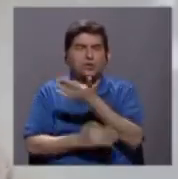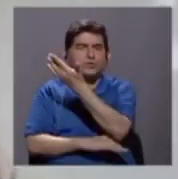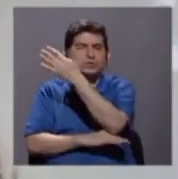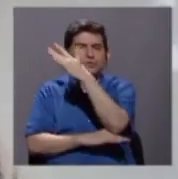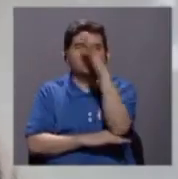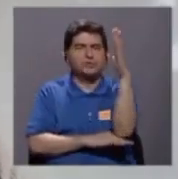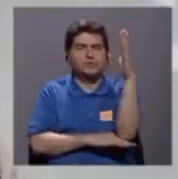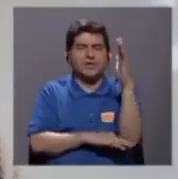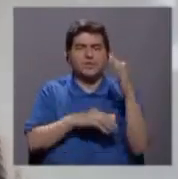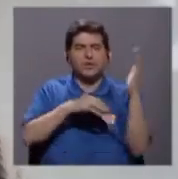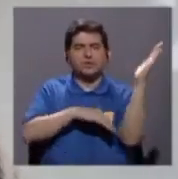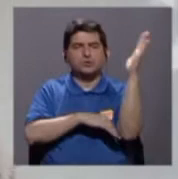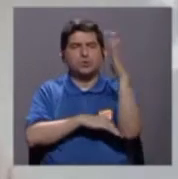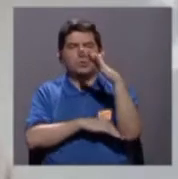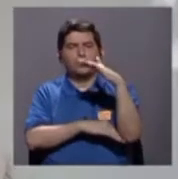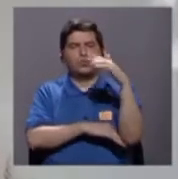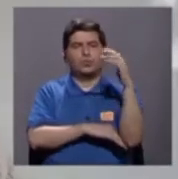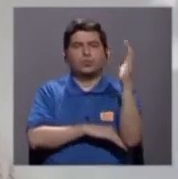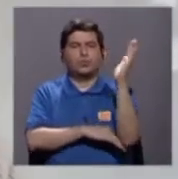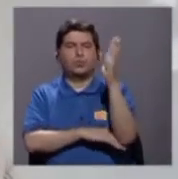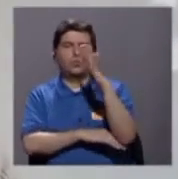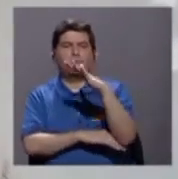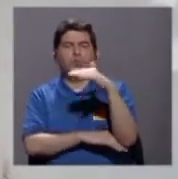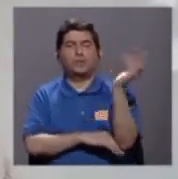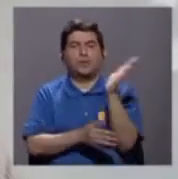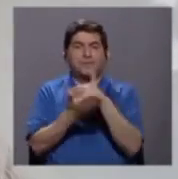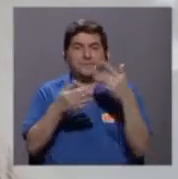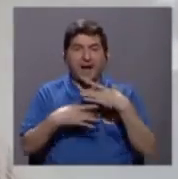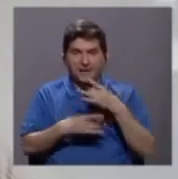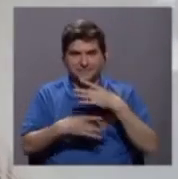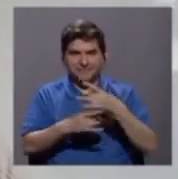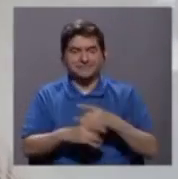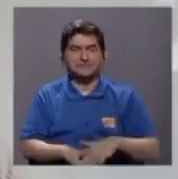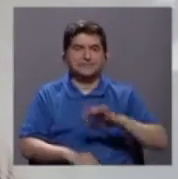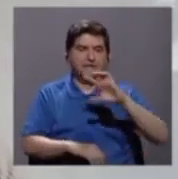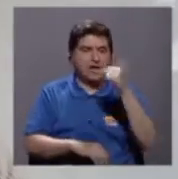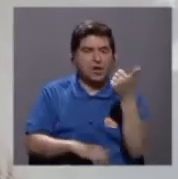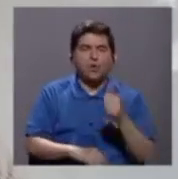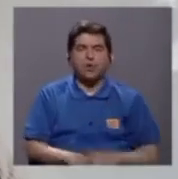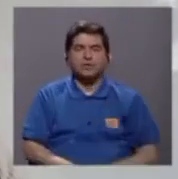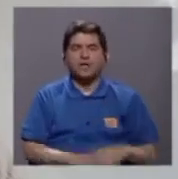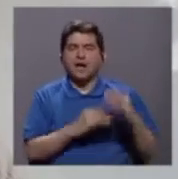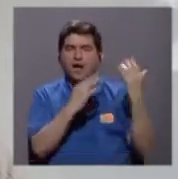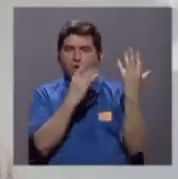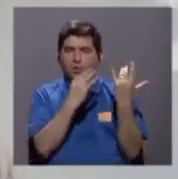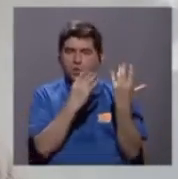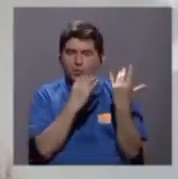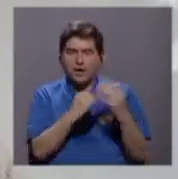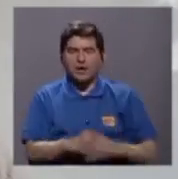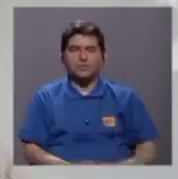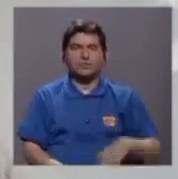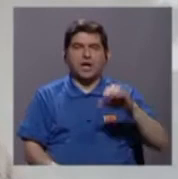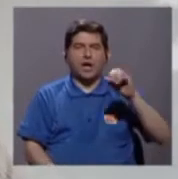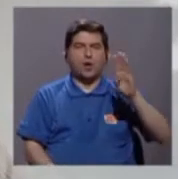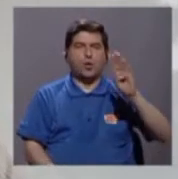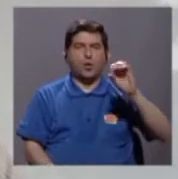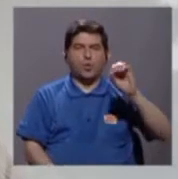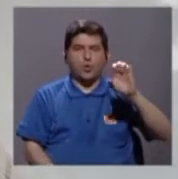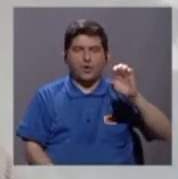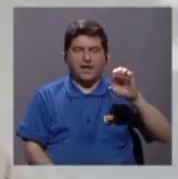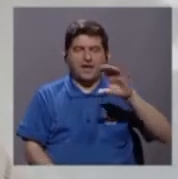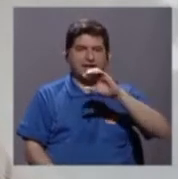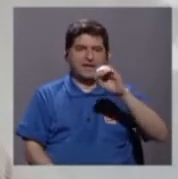árboles. Esa es una de las partes interesantes. Después, hay una parte entre la flauta, el oboe y el clarinete,